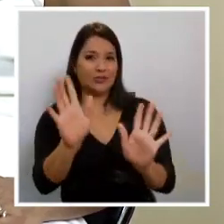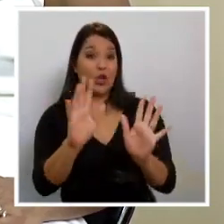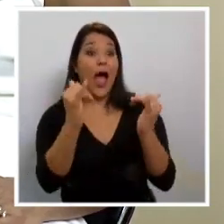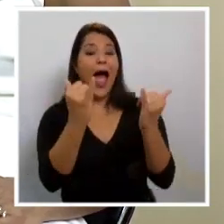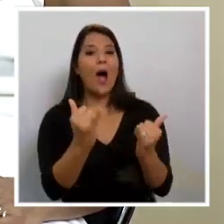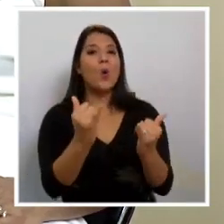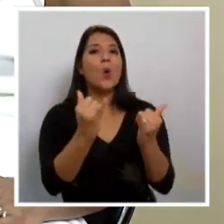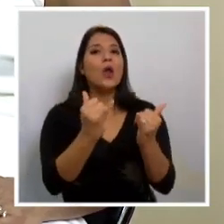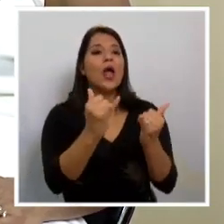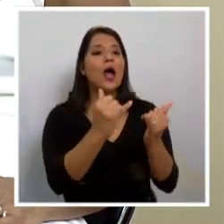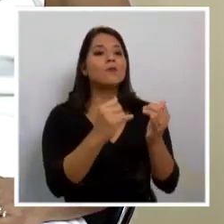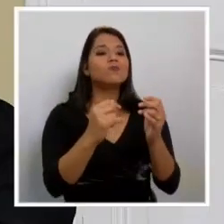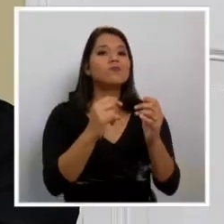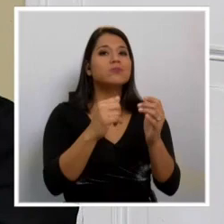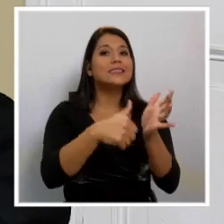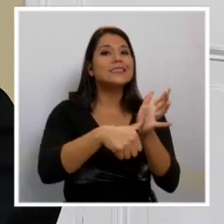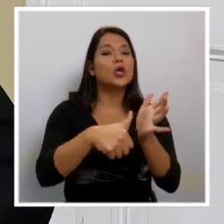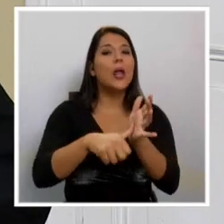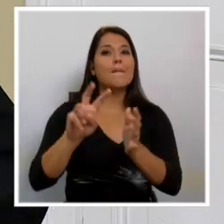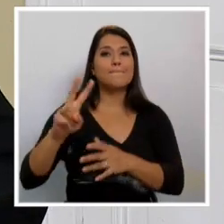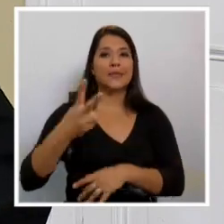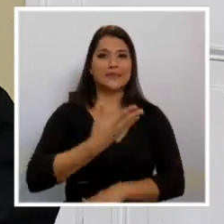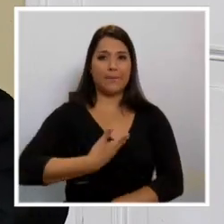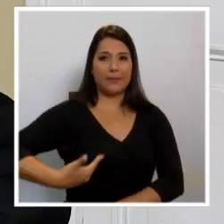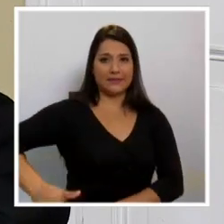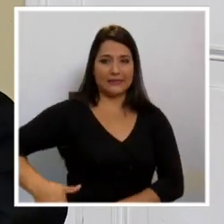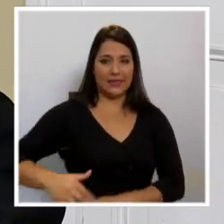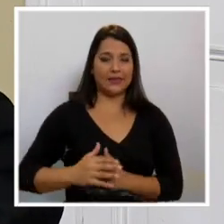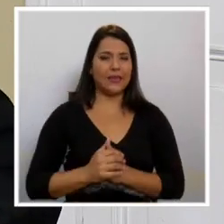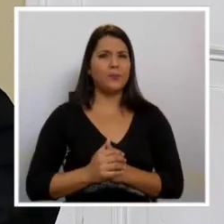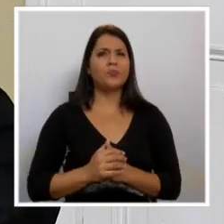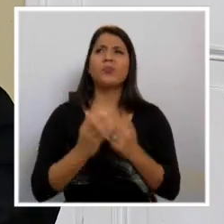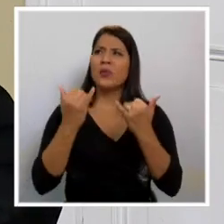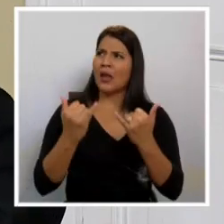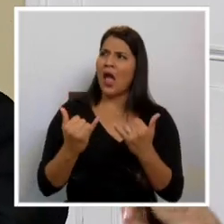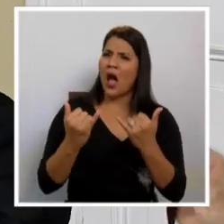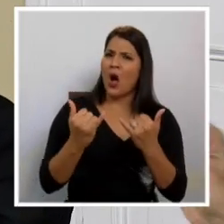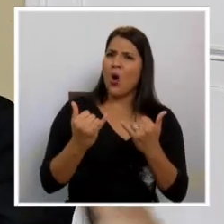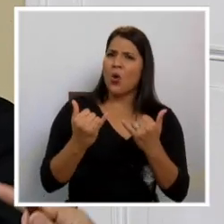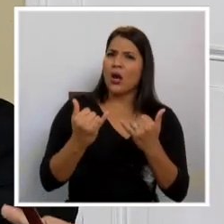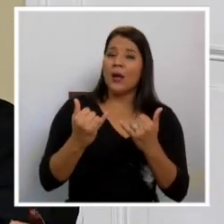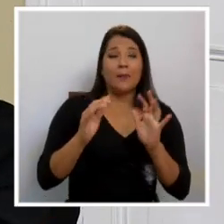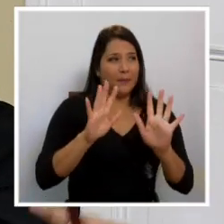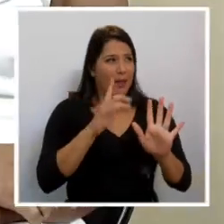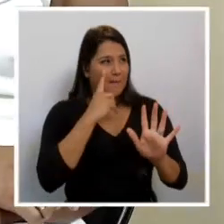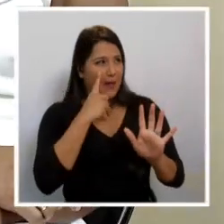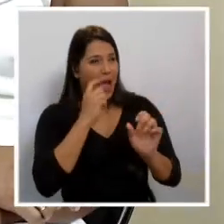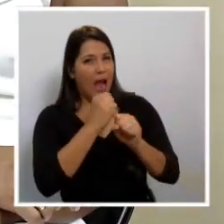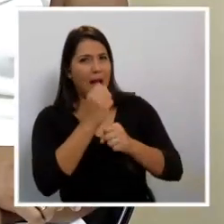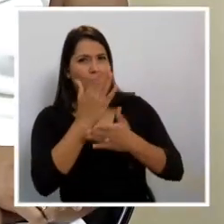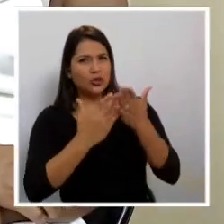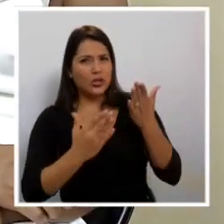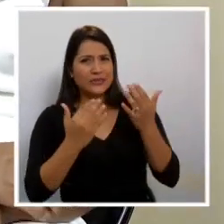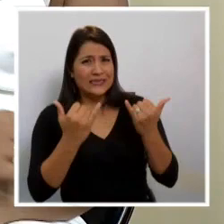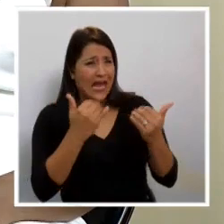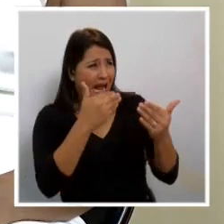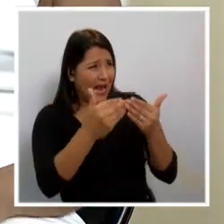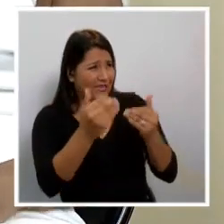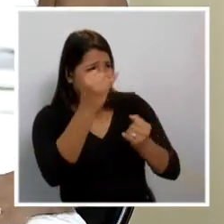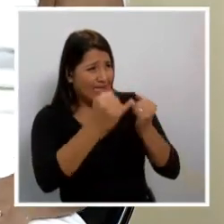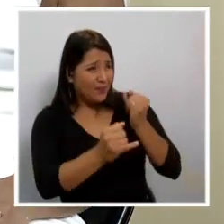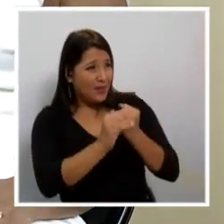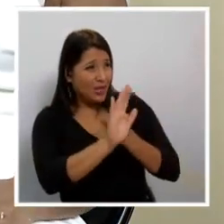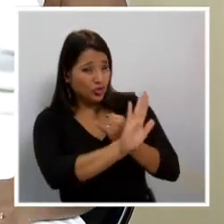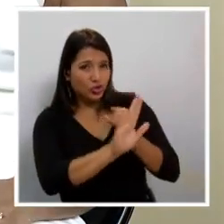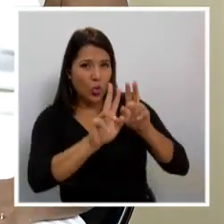muy interesante que arrancaría con una breve referencia histórica. Hagamos una cosa, Alejandro Barahona, ya casi termina usted con su